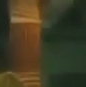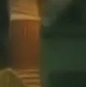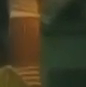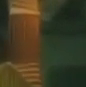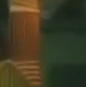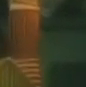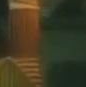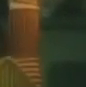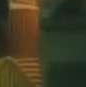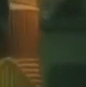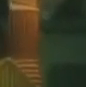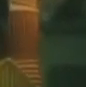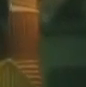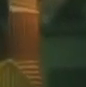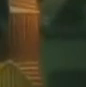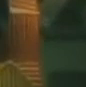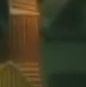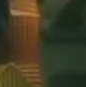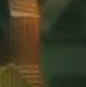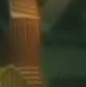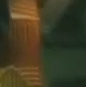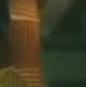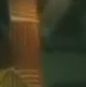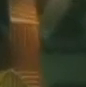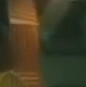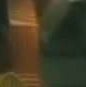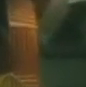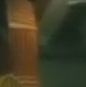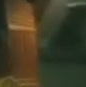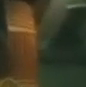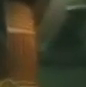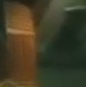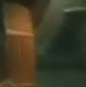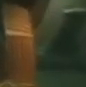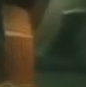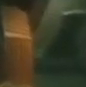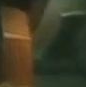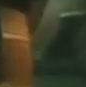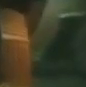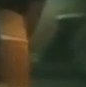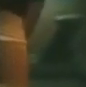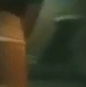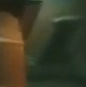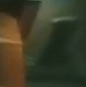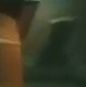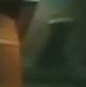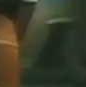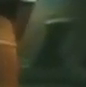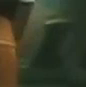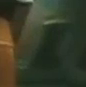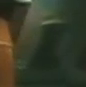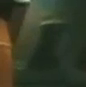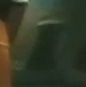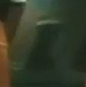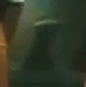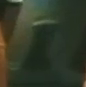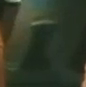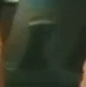Sí, muchísimas gracias. Nosotros continuamos transmitiendo desde el Palacio de Miraflores a propósito de la agenda de trabajo del